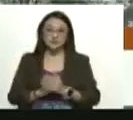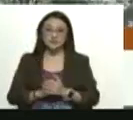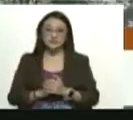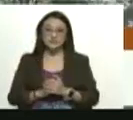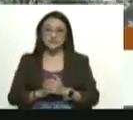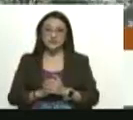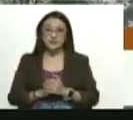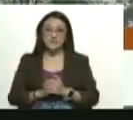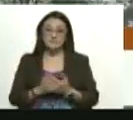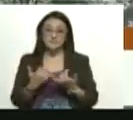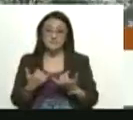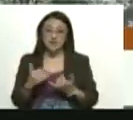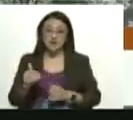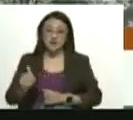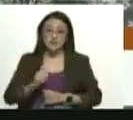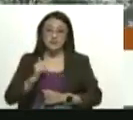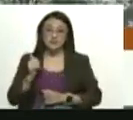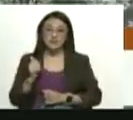quiero aprovechar para